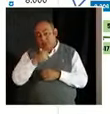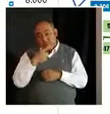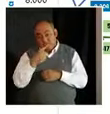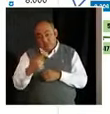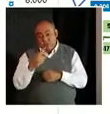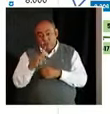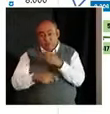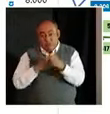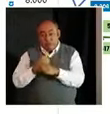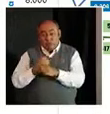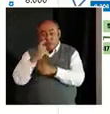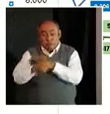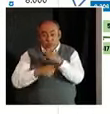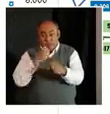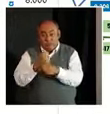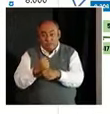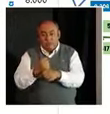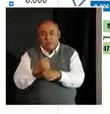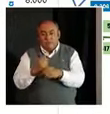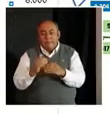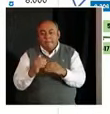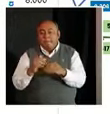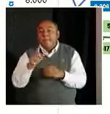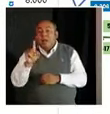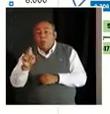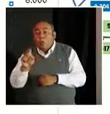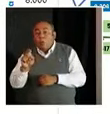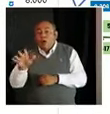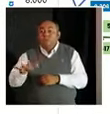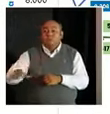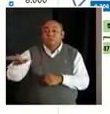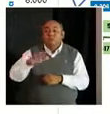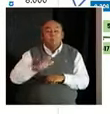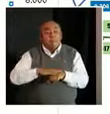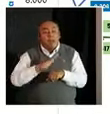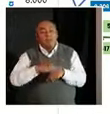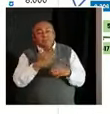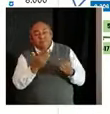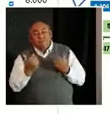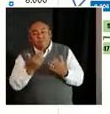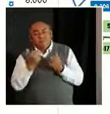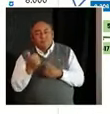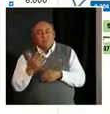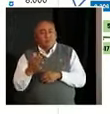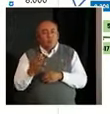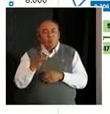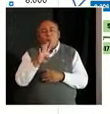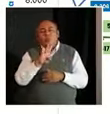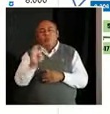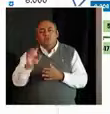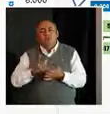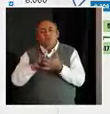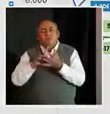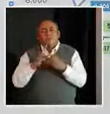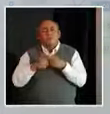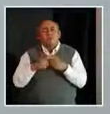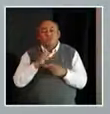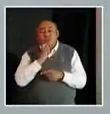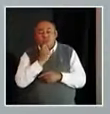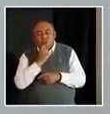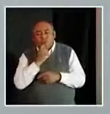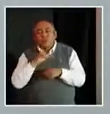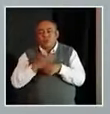se incrementa la demanda de agua en aproximadamente 400 litros por segundo. Esto debido al